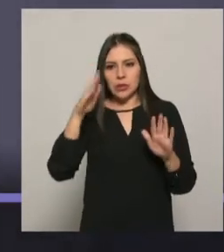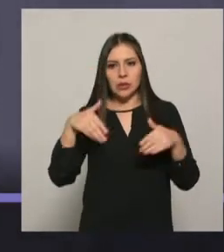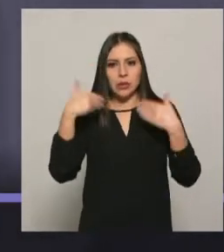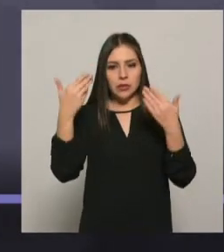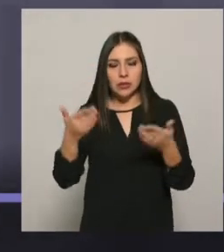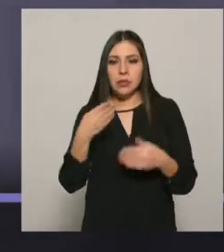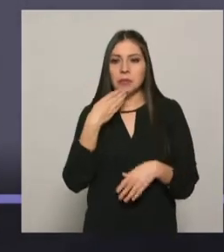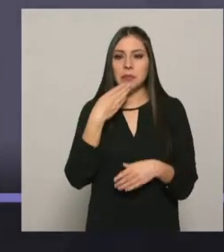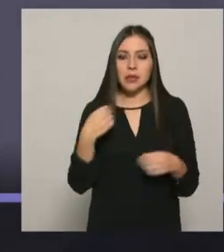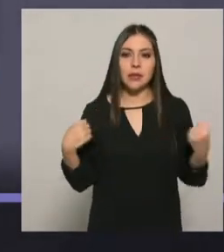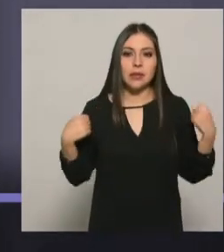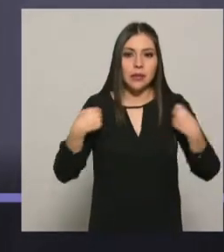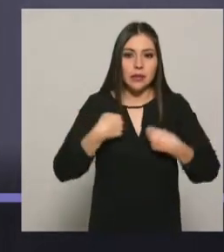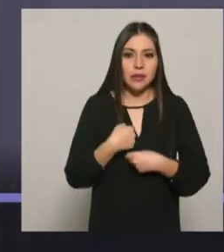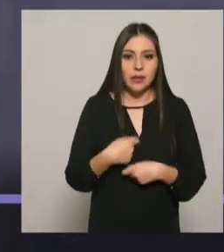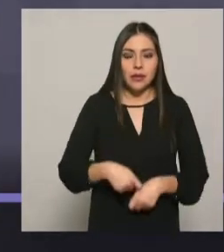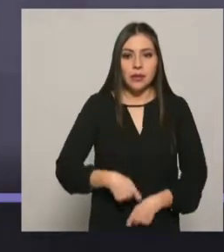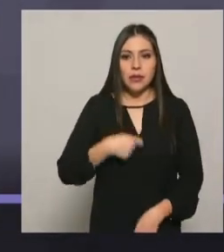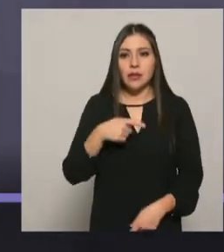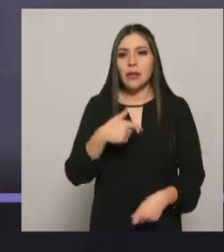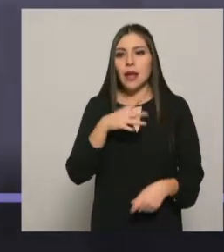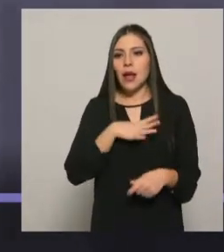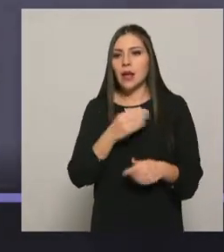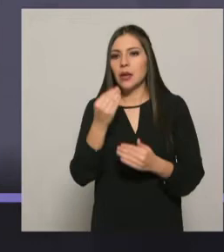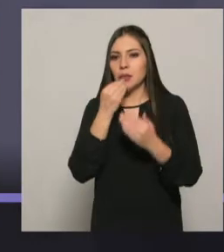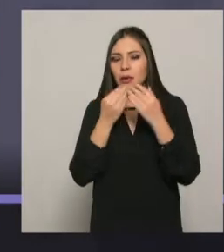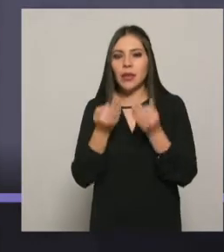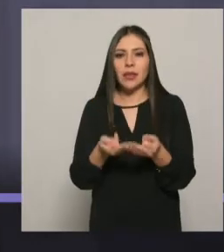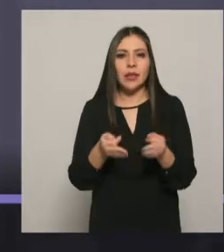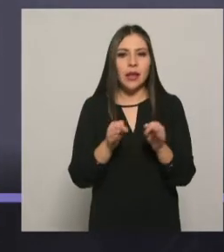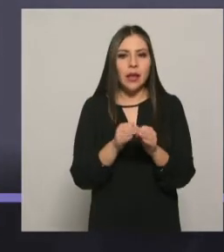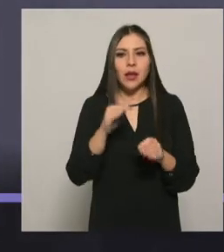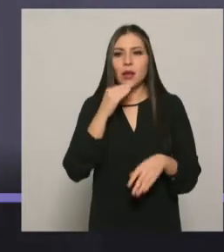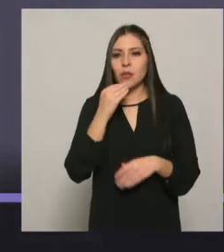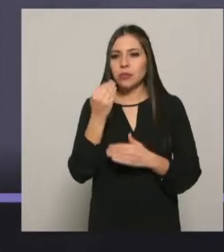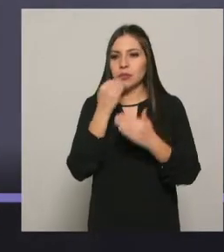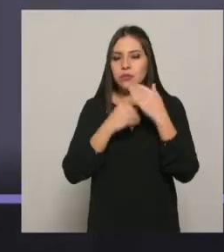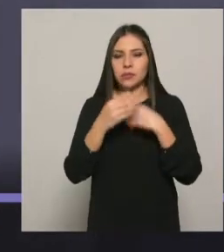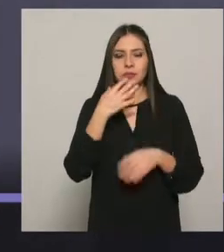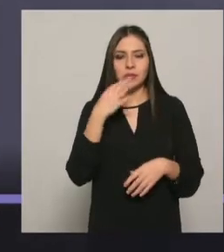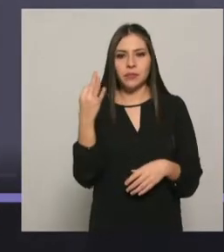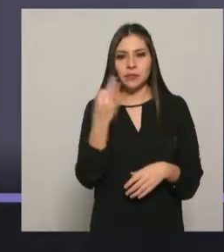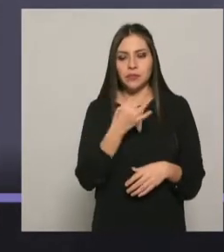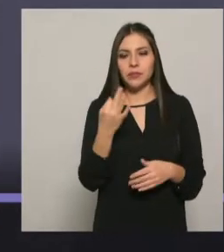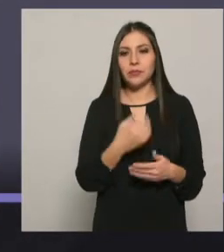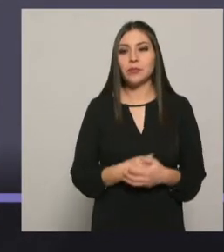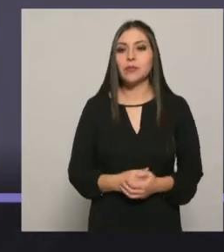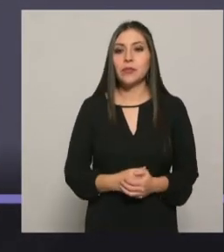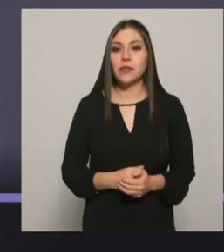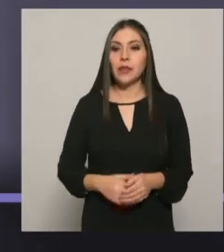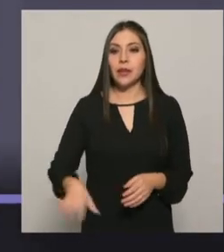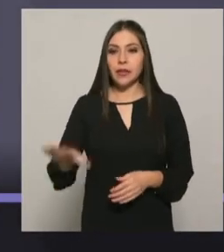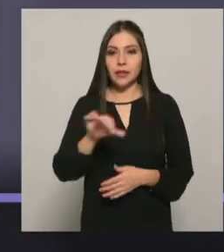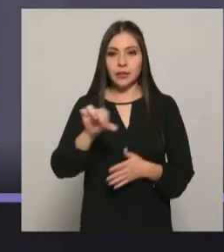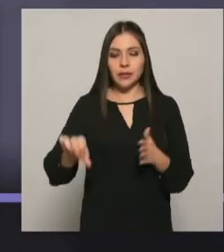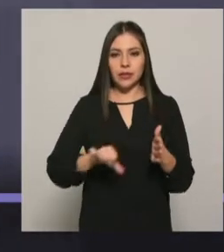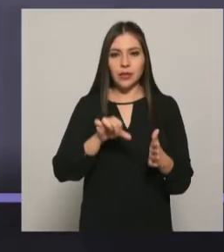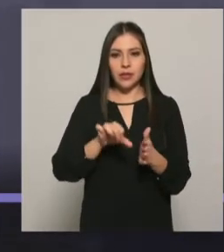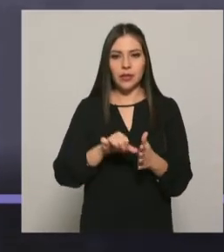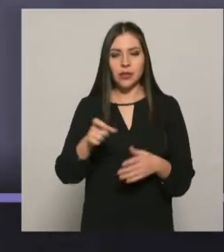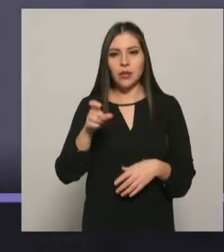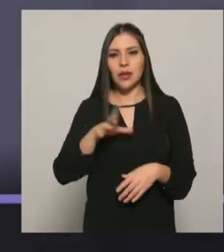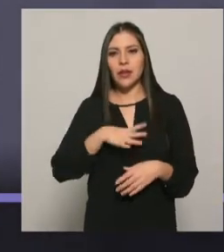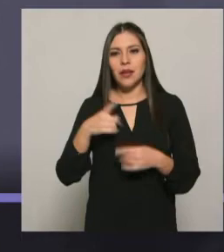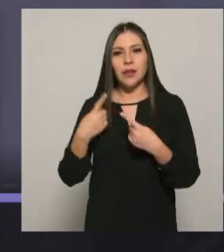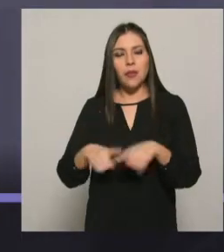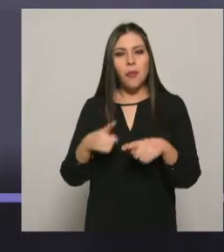bien abrigados, si tienen cena, tamalitos, elote, comida, maravillosamente. En el centro de Xochimilco hay toda una algarabía de